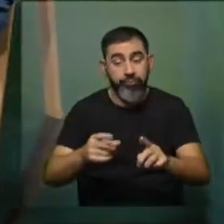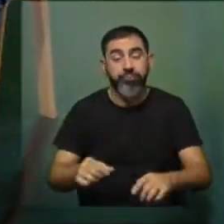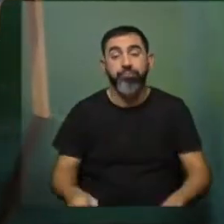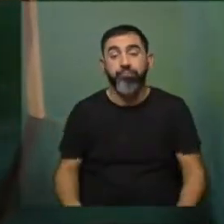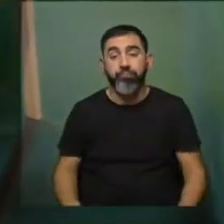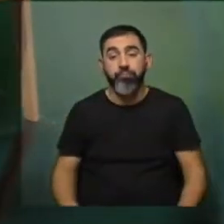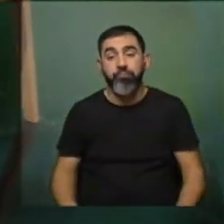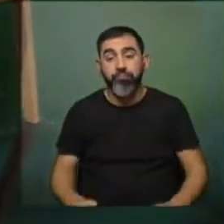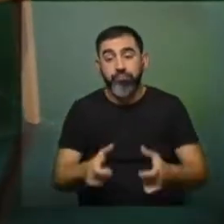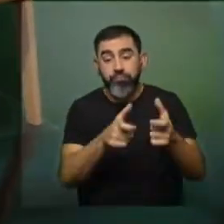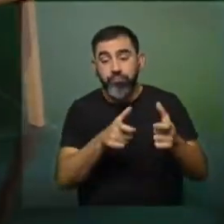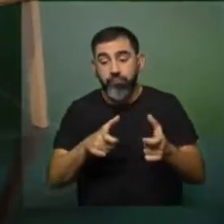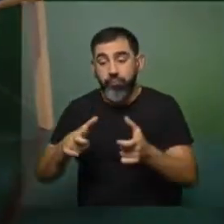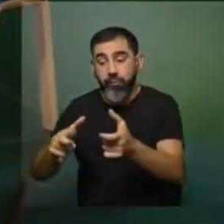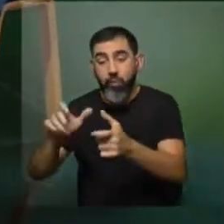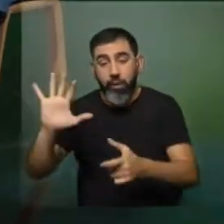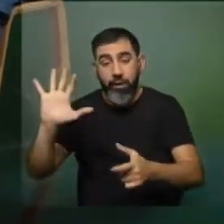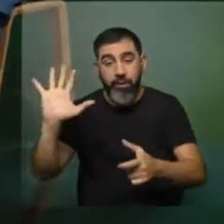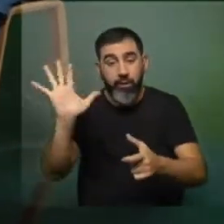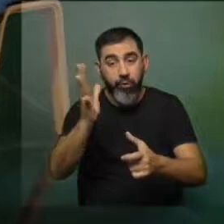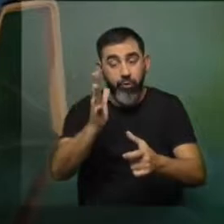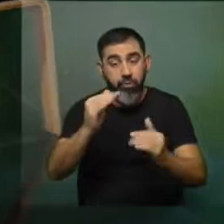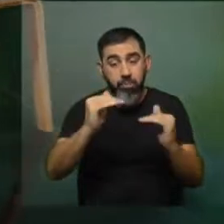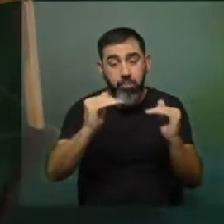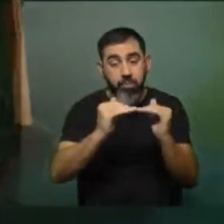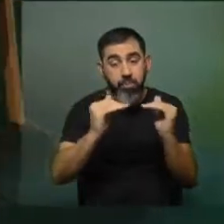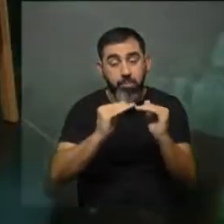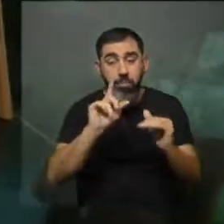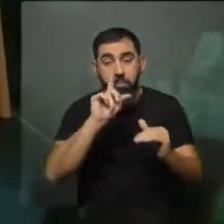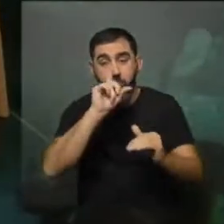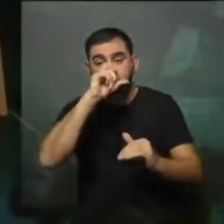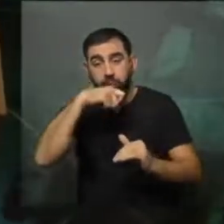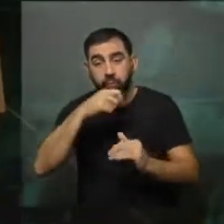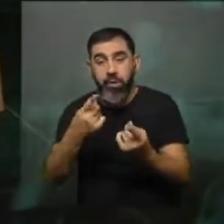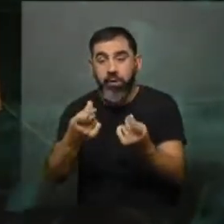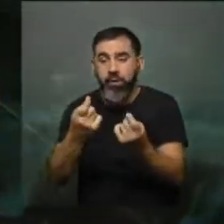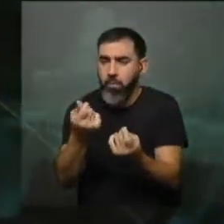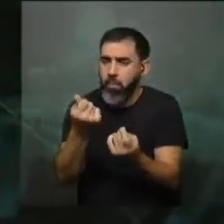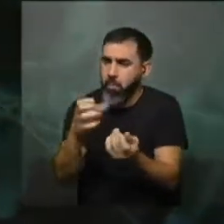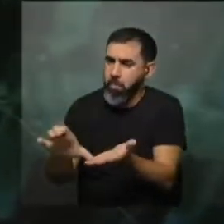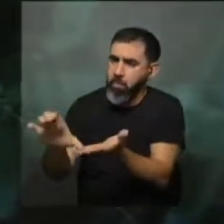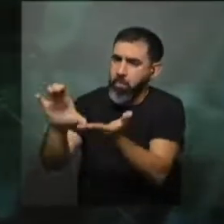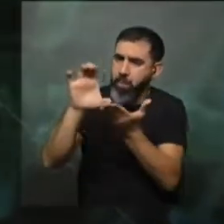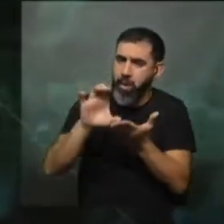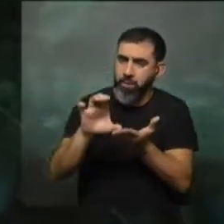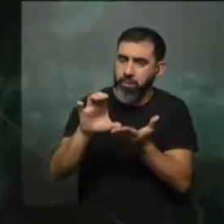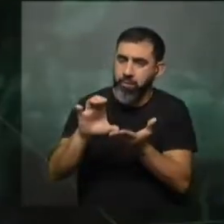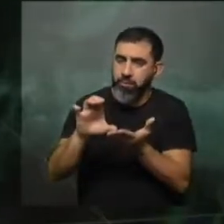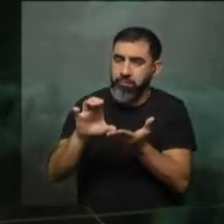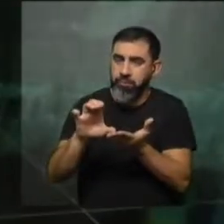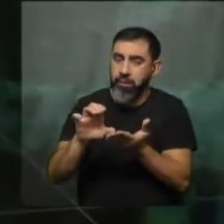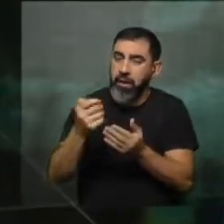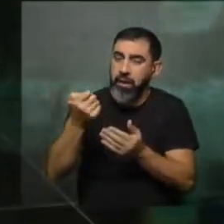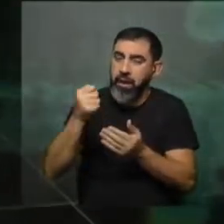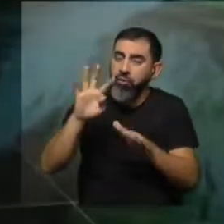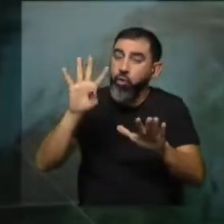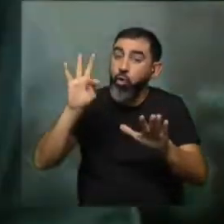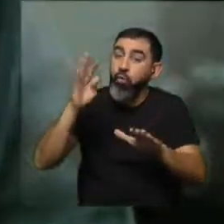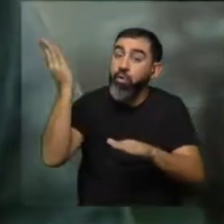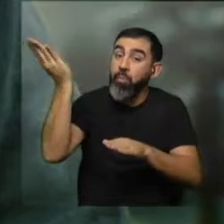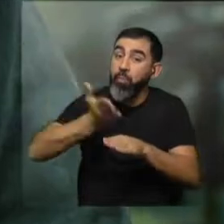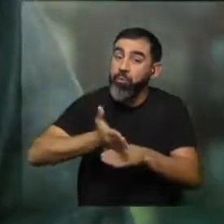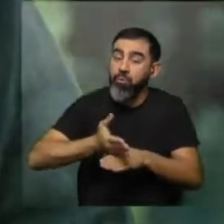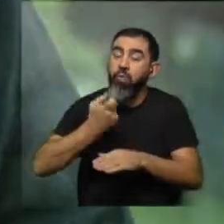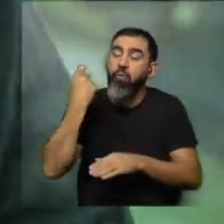el saneamiento del interior a la par de Montevideo se necesita muchísimo dinero, en coberturas cercanas al 90%.